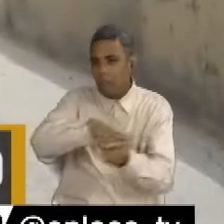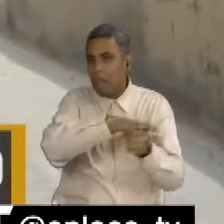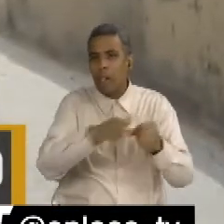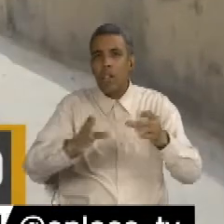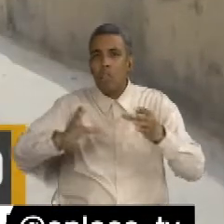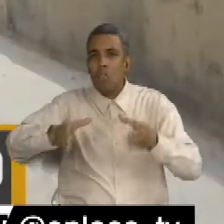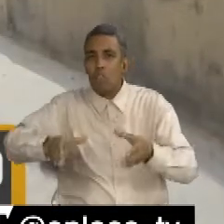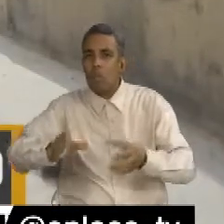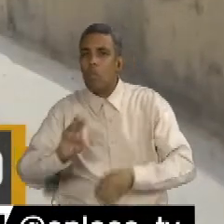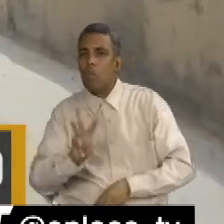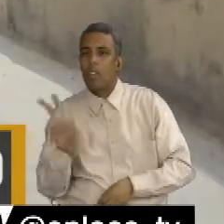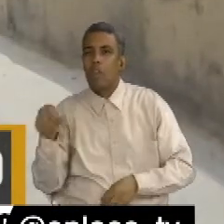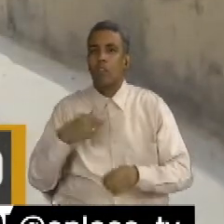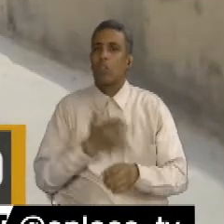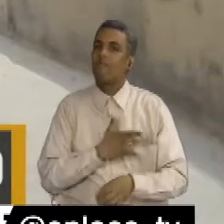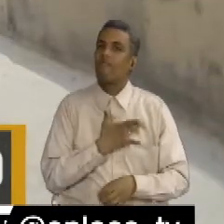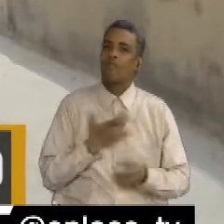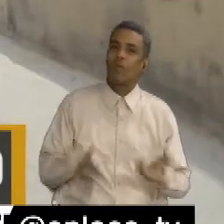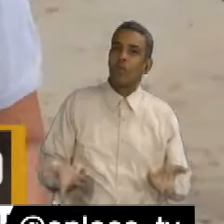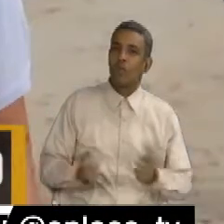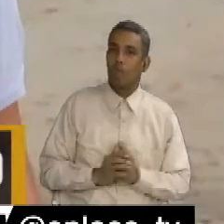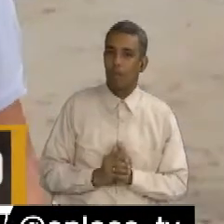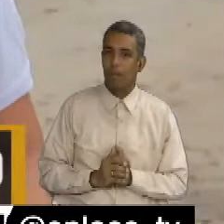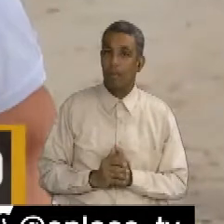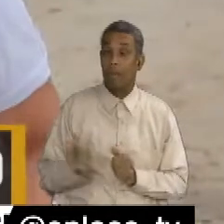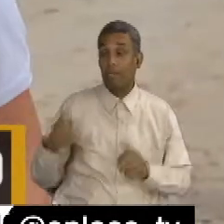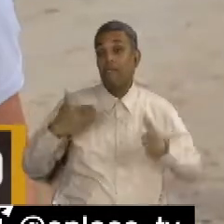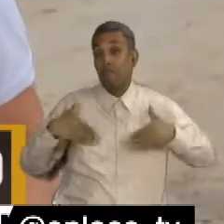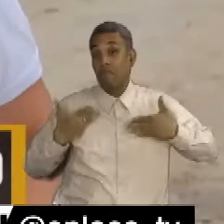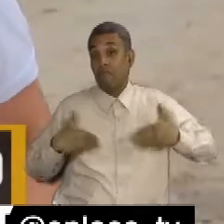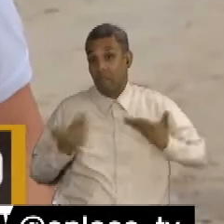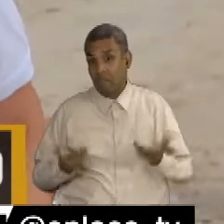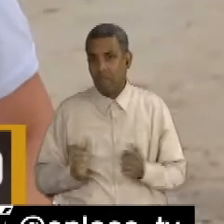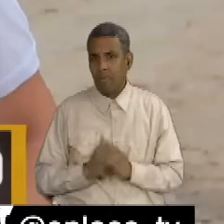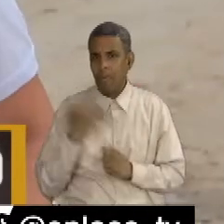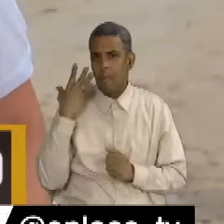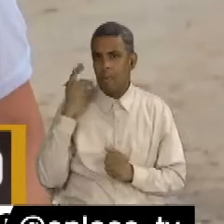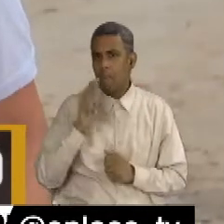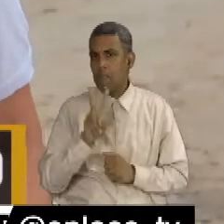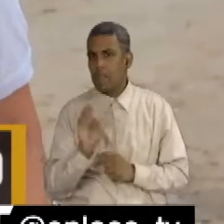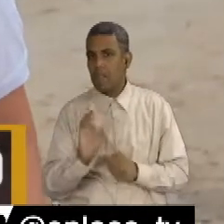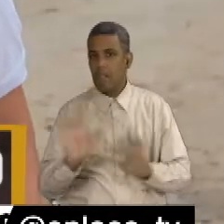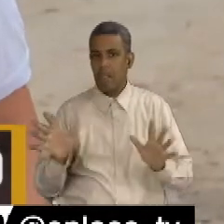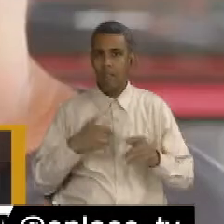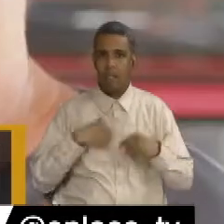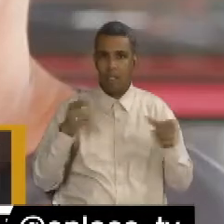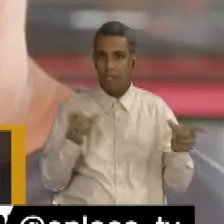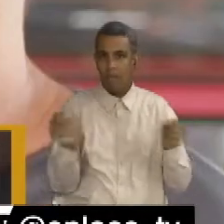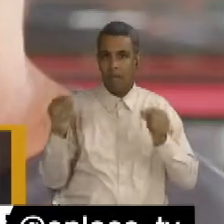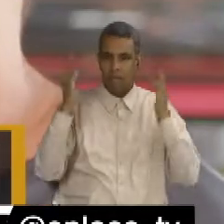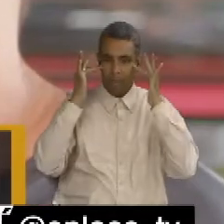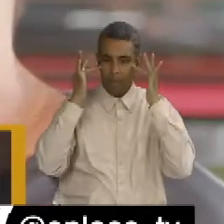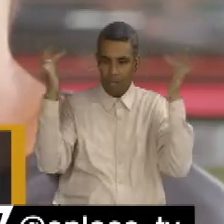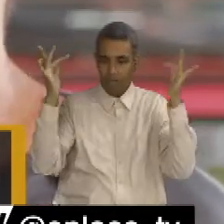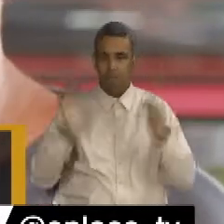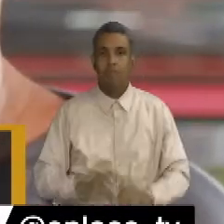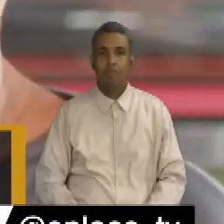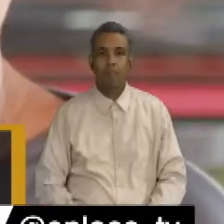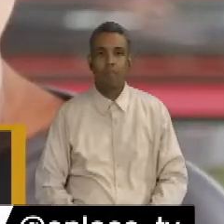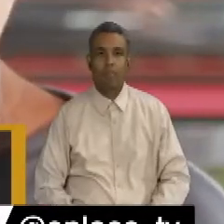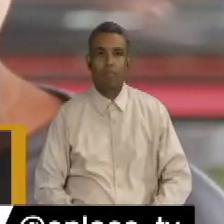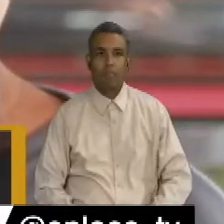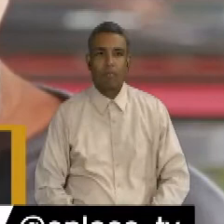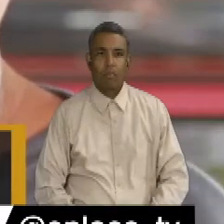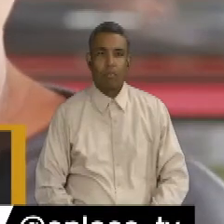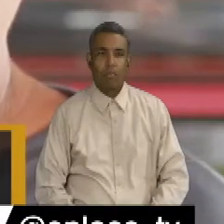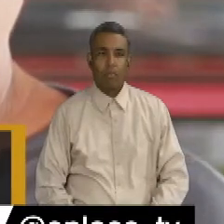más satisfechos con esta iniciativa. Las obras se esperan que en 20 días culminen, si el clima lo permite. Bastante, ha cambiado